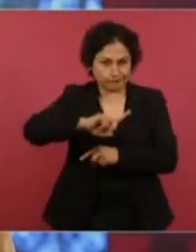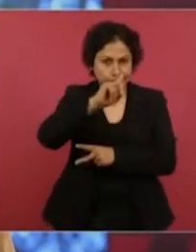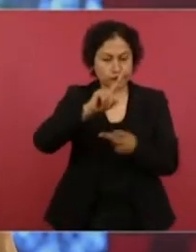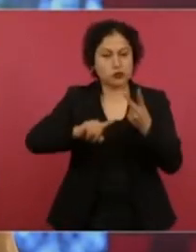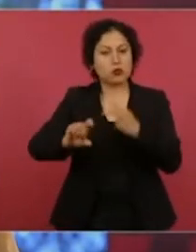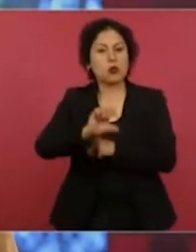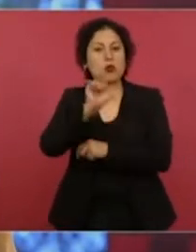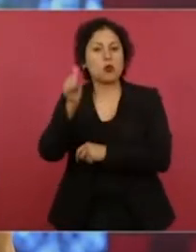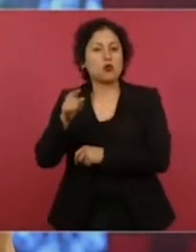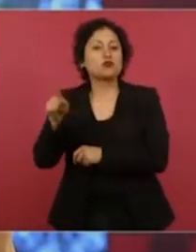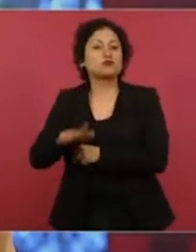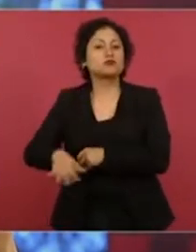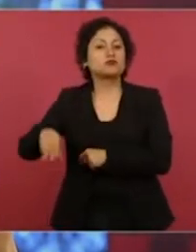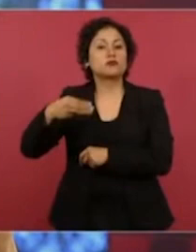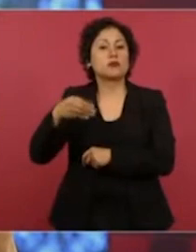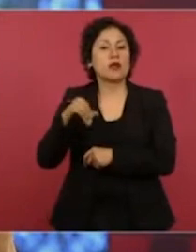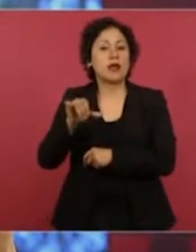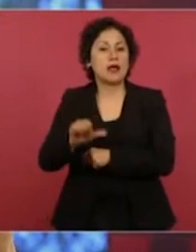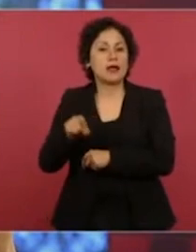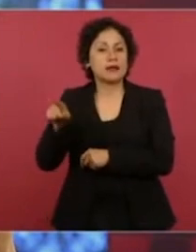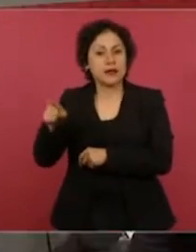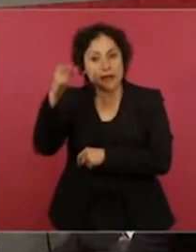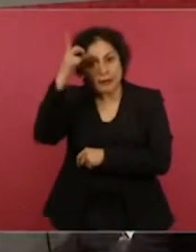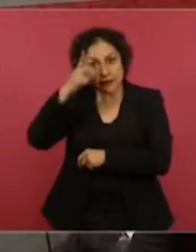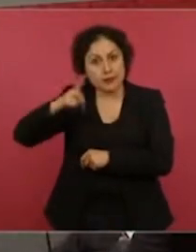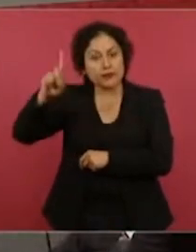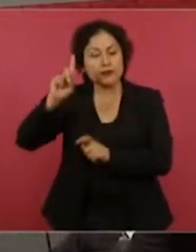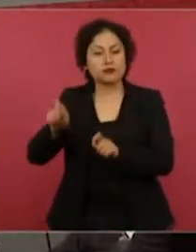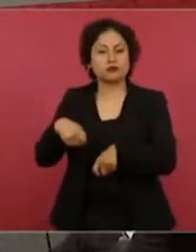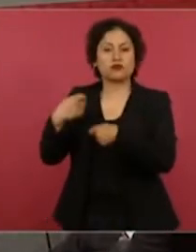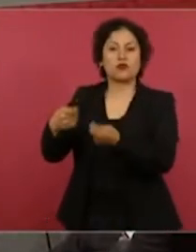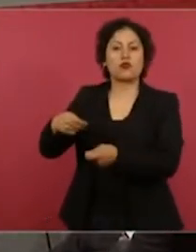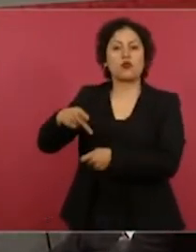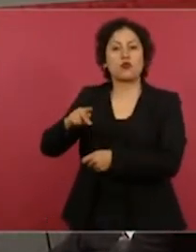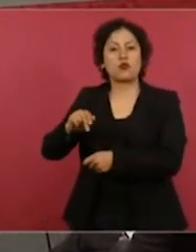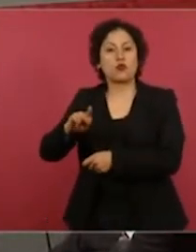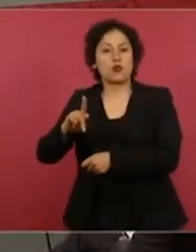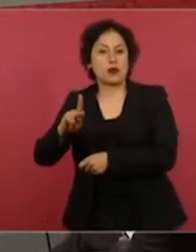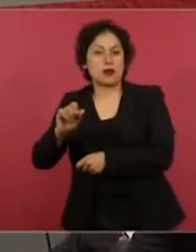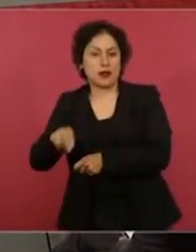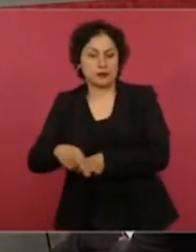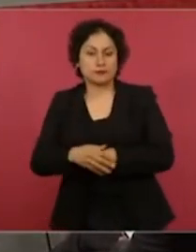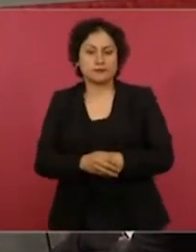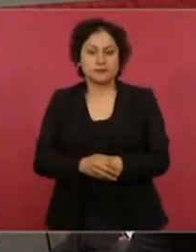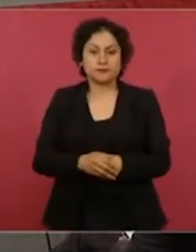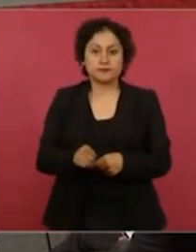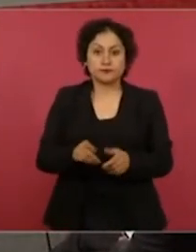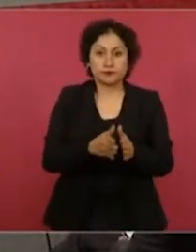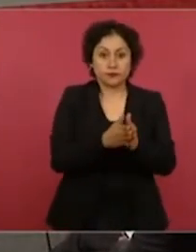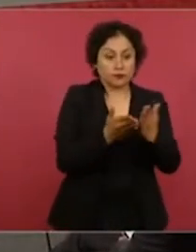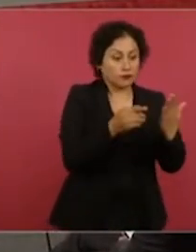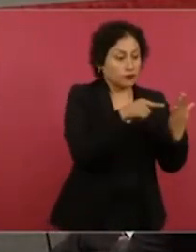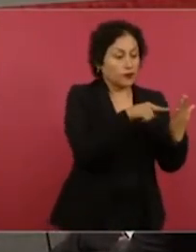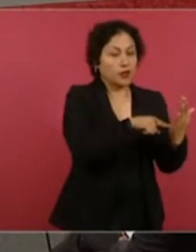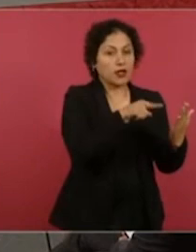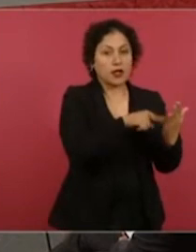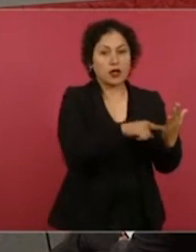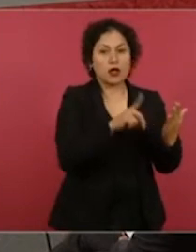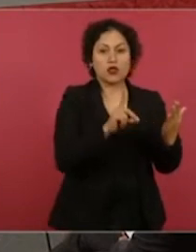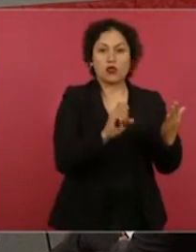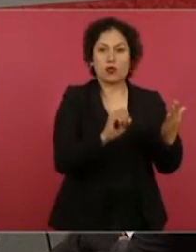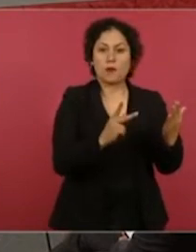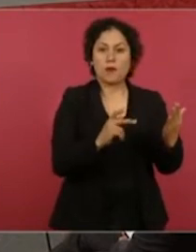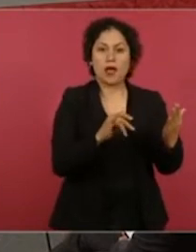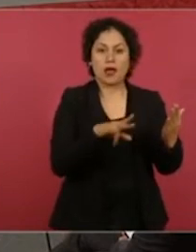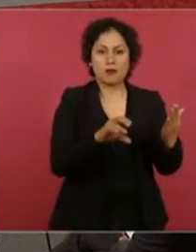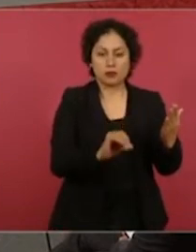tierras mayas se transmuta en Kukulcán. En el documento virreinal del cacique chontal don Pablo